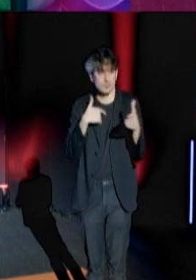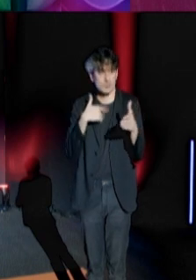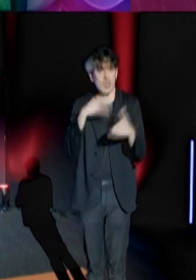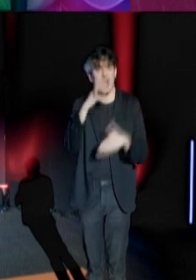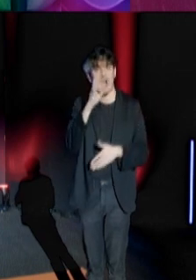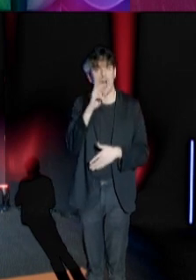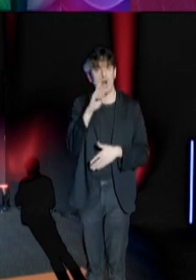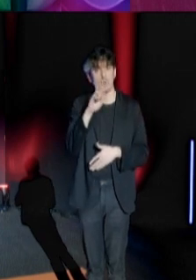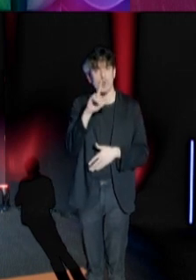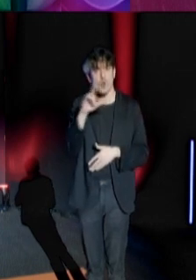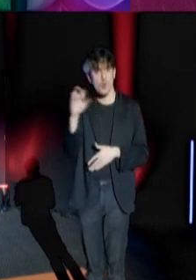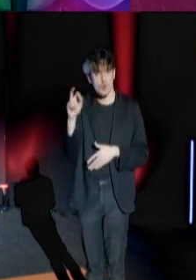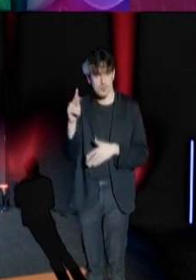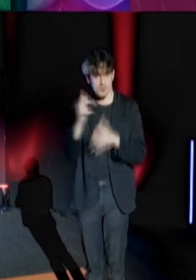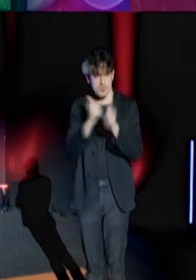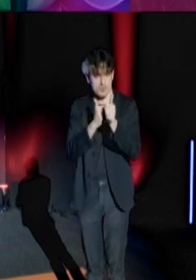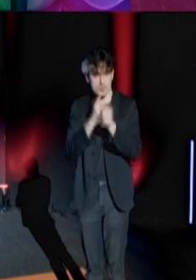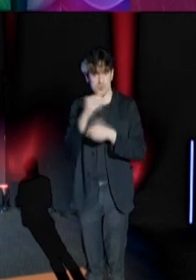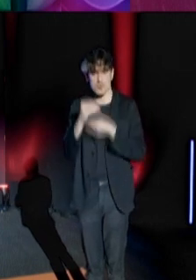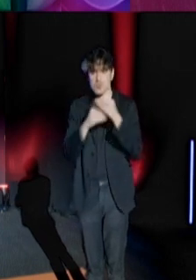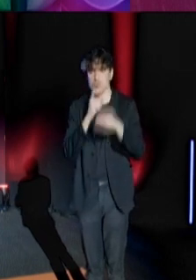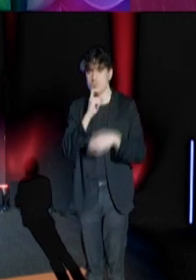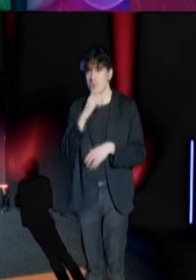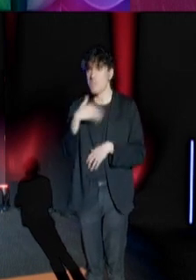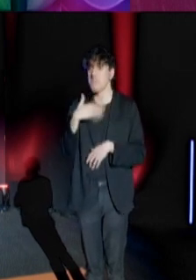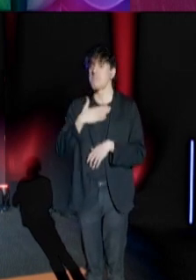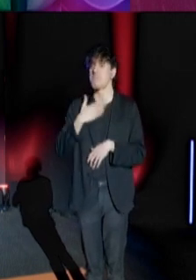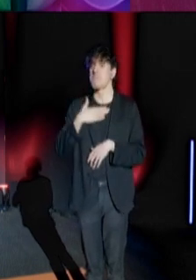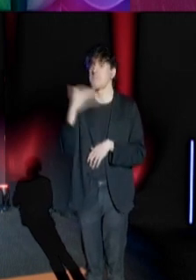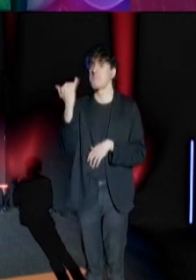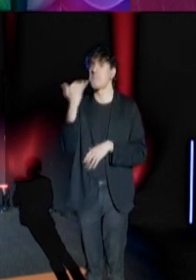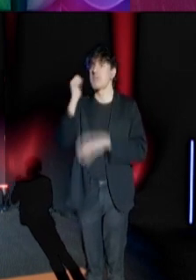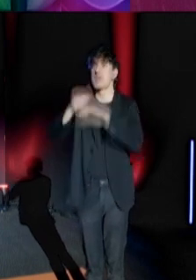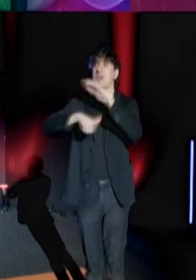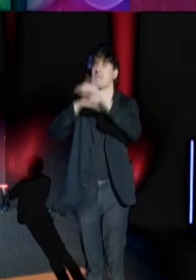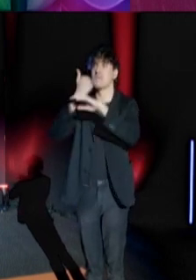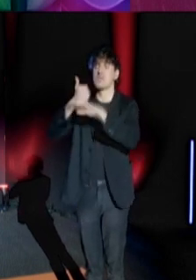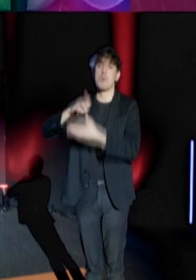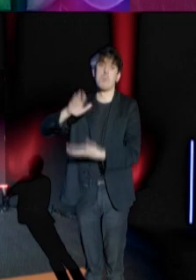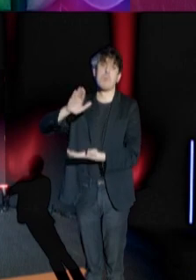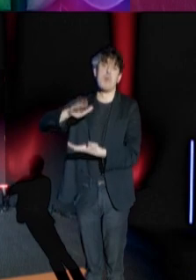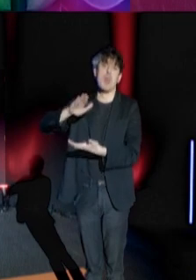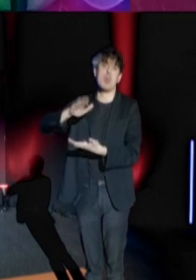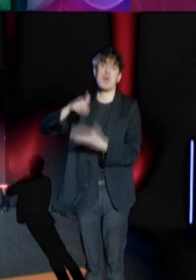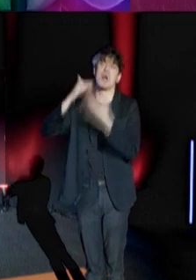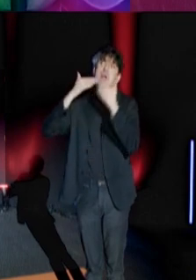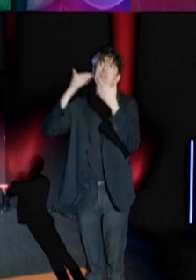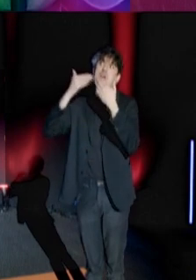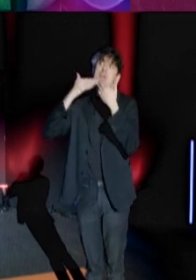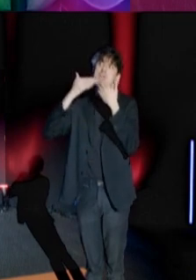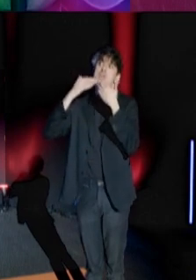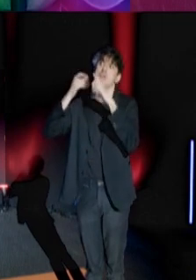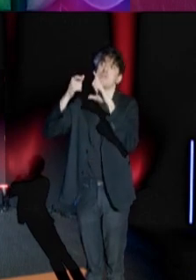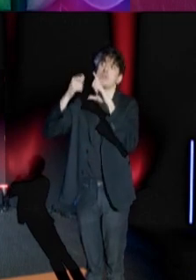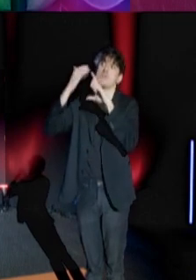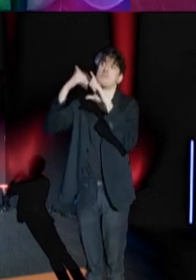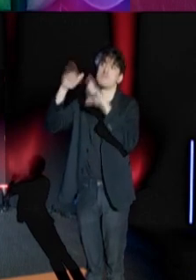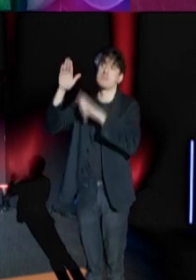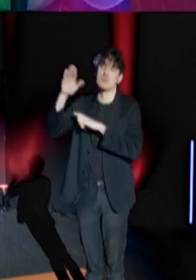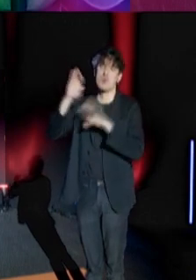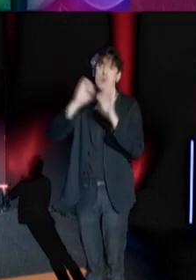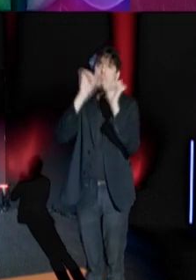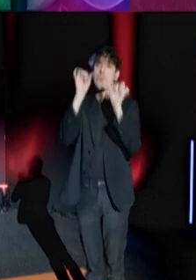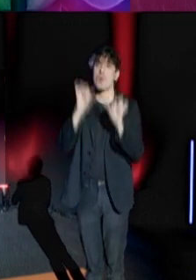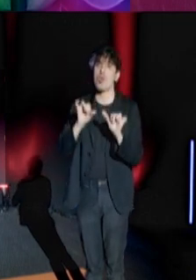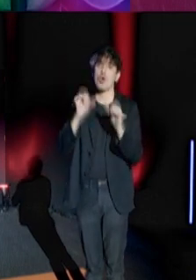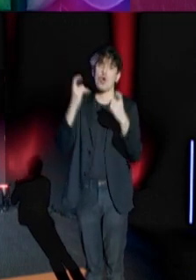Outlook Este es un mail que le mandé el otro día a mi jefe para hacerle un poco la pelota dándole las gracias y saco siempre el modo coaching este